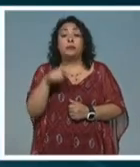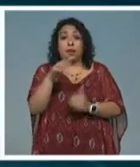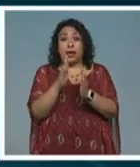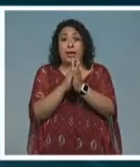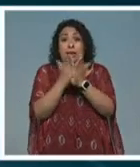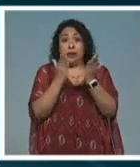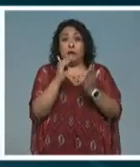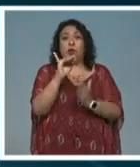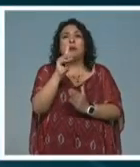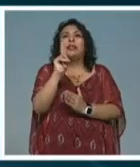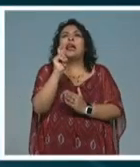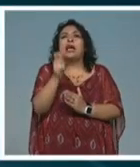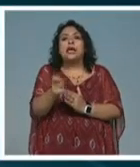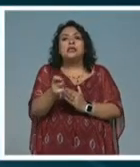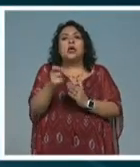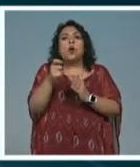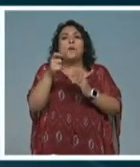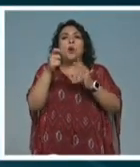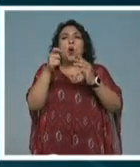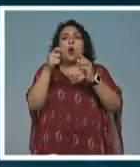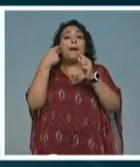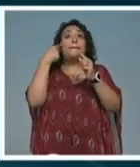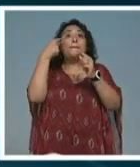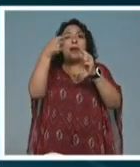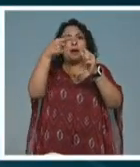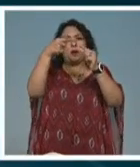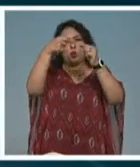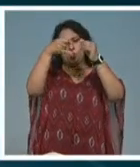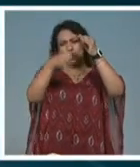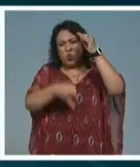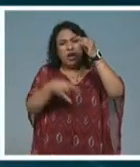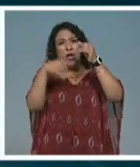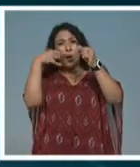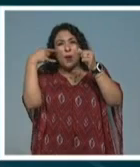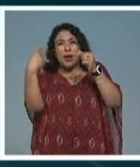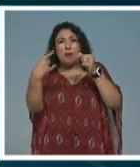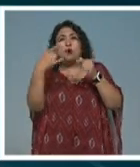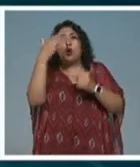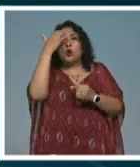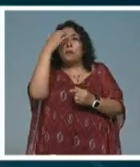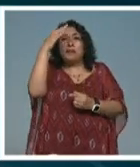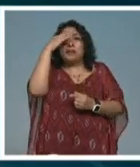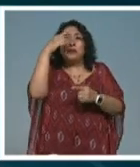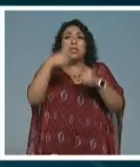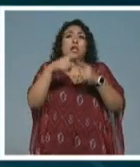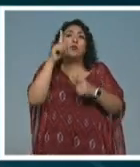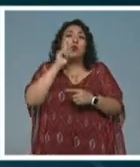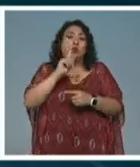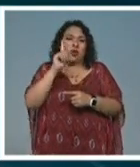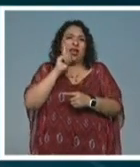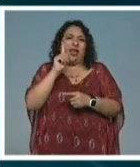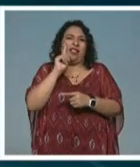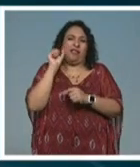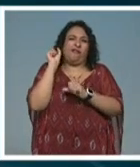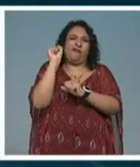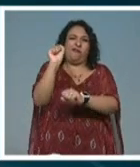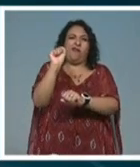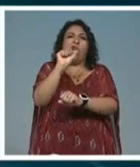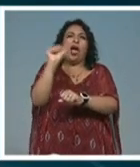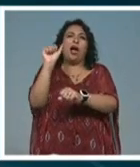invita, no es la puntita del iceberg, ¿no? A conocer el pensamiento, pues, de las feministas latinoamericanas, como